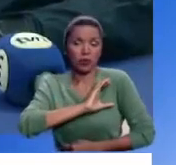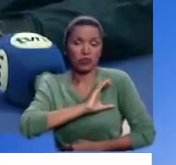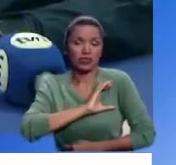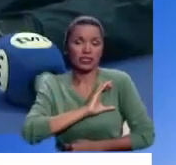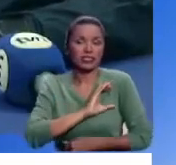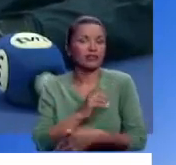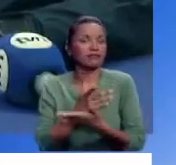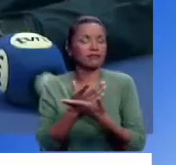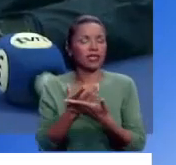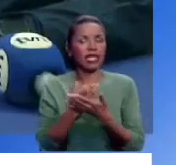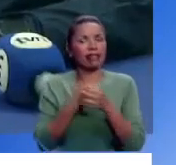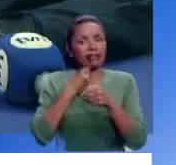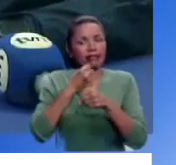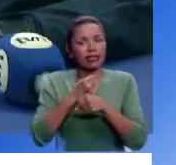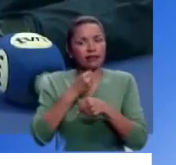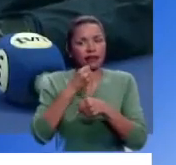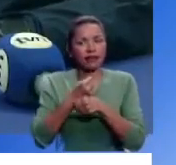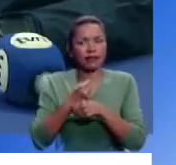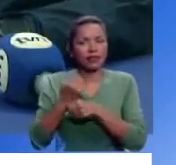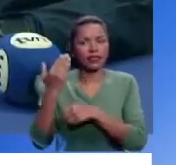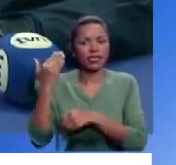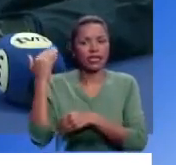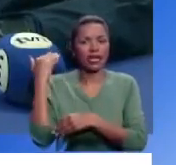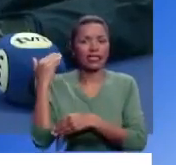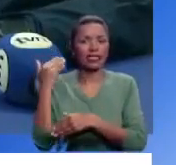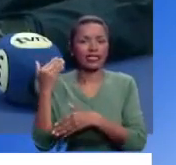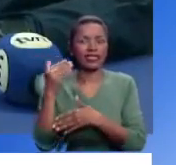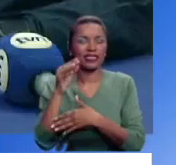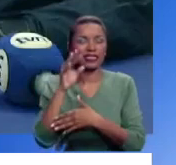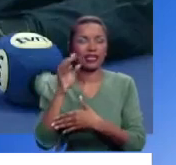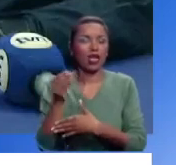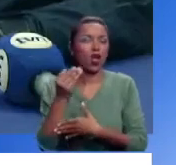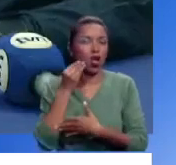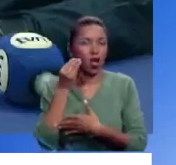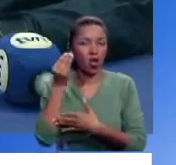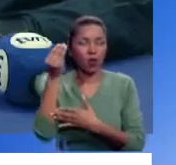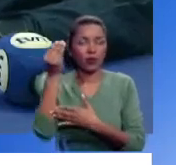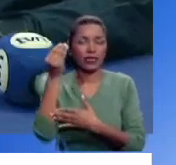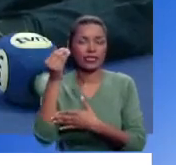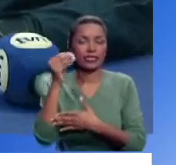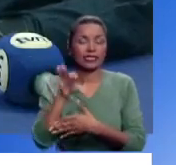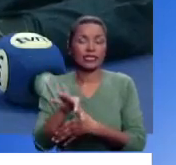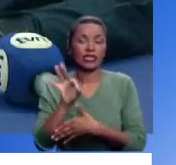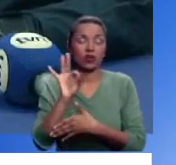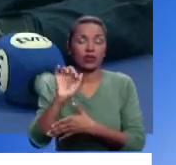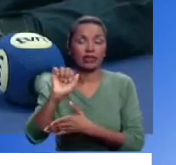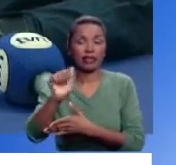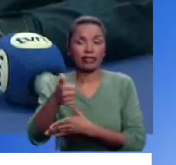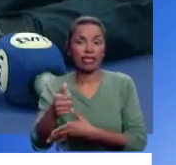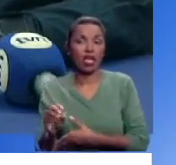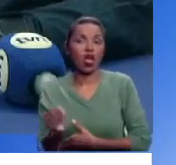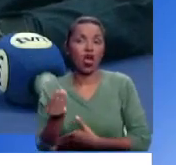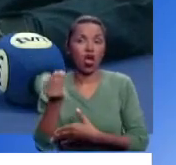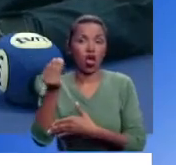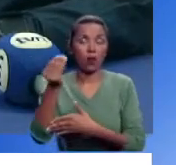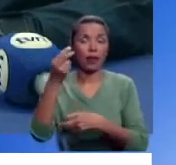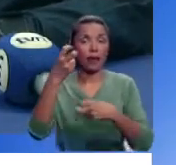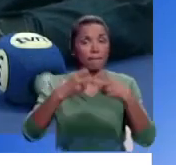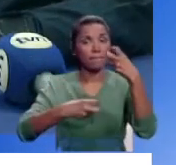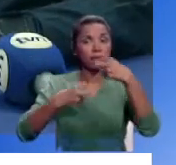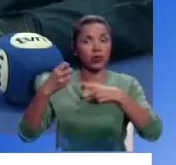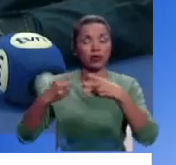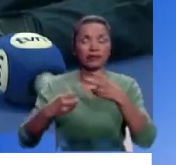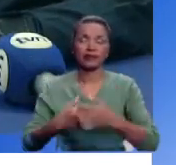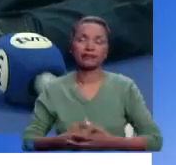tenemos, desarrolló esta operación denominada Teenager, donde se logra la aprehensión de 10 adolescentes.